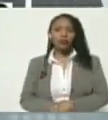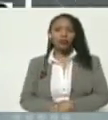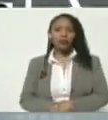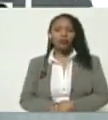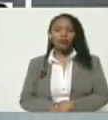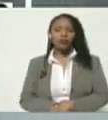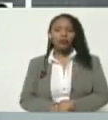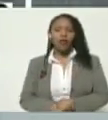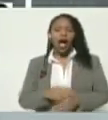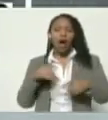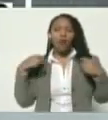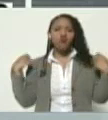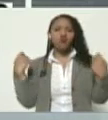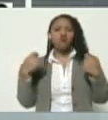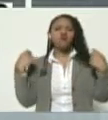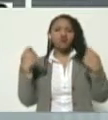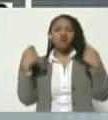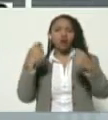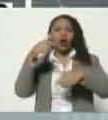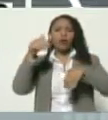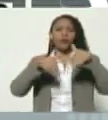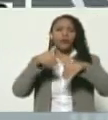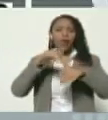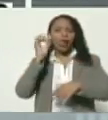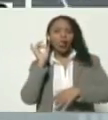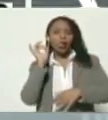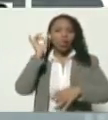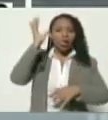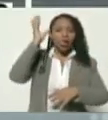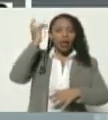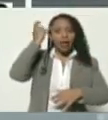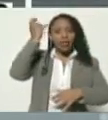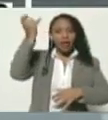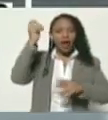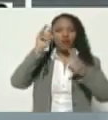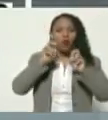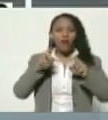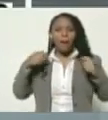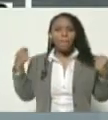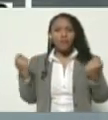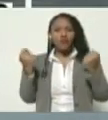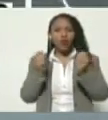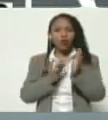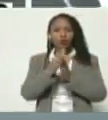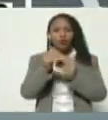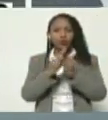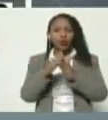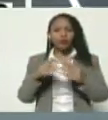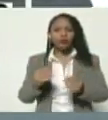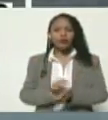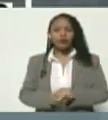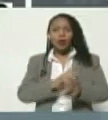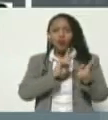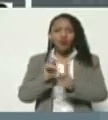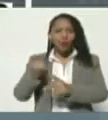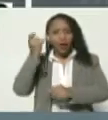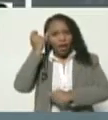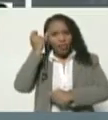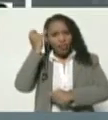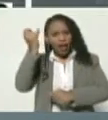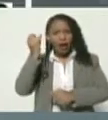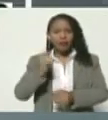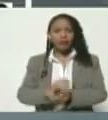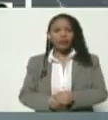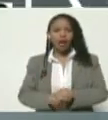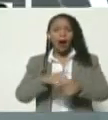Vamos a hacer una campaña electoral creativa, creadora, motivante, programática, ideológica,